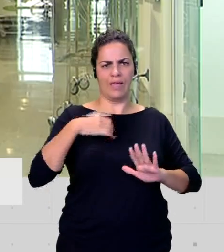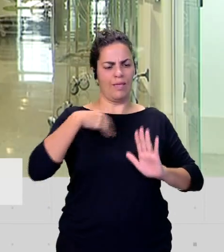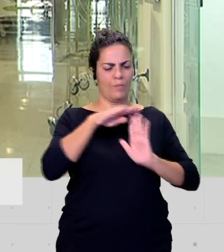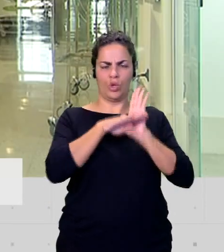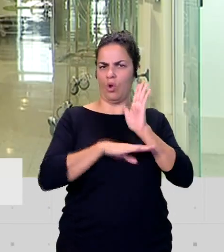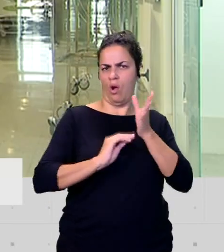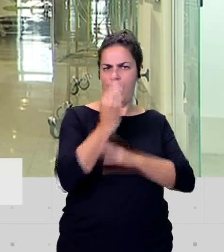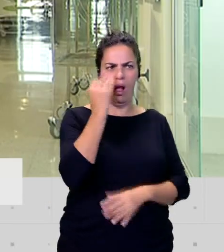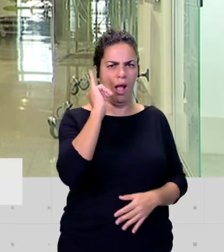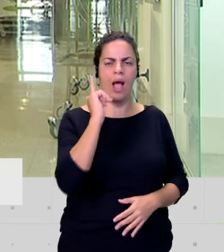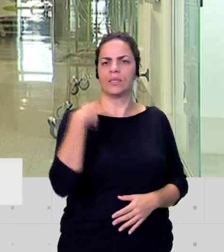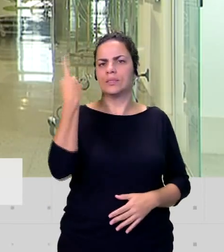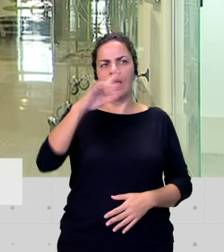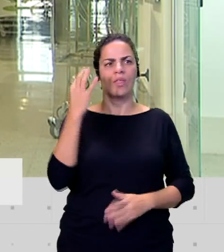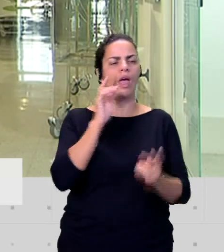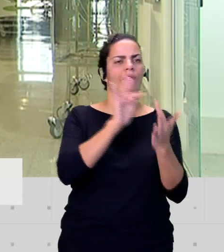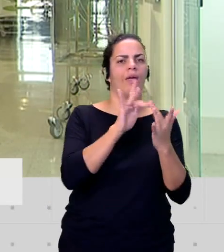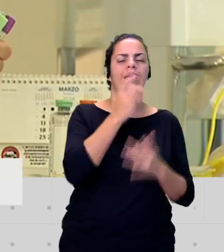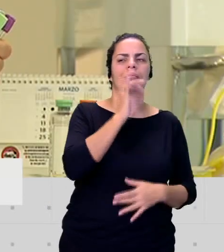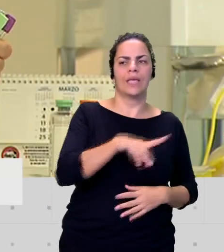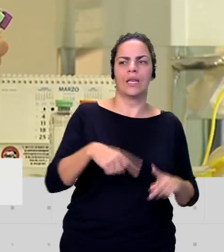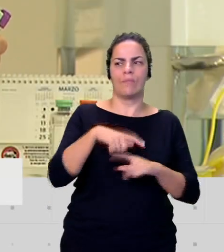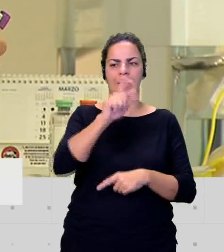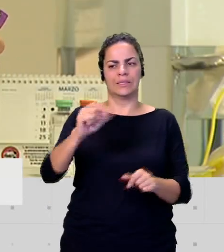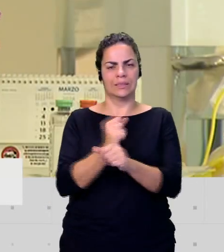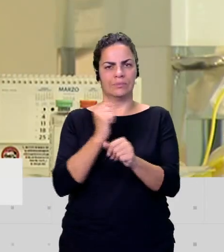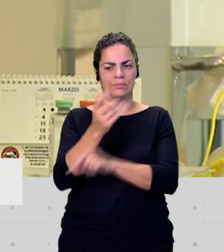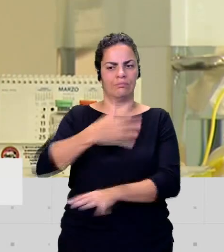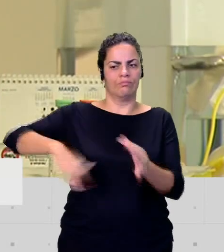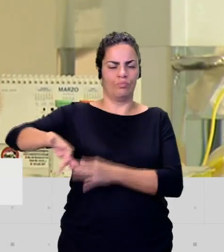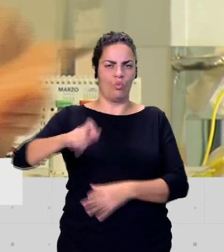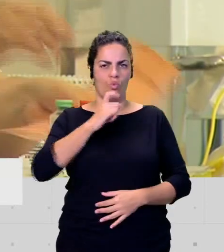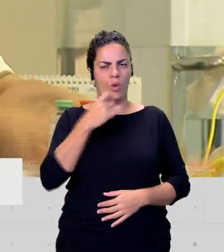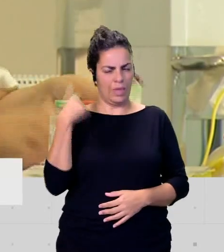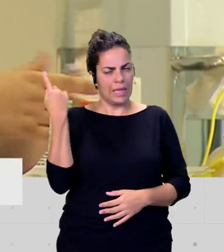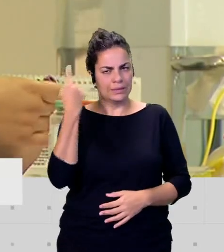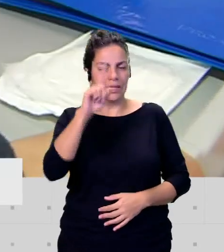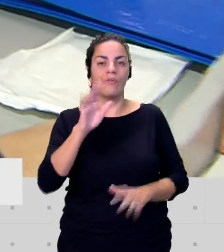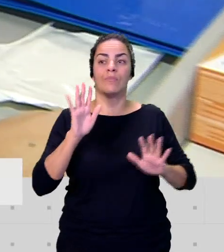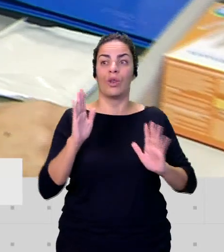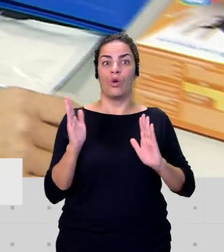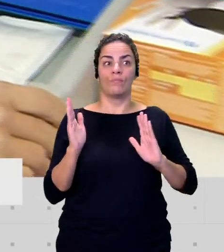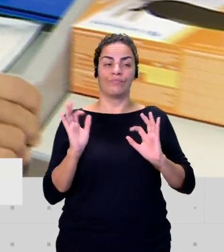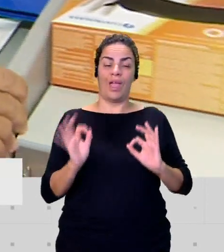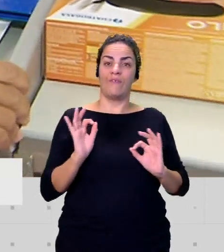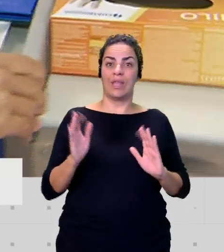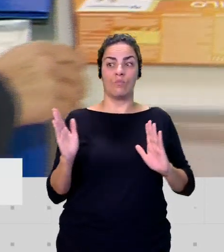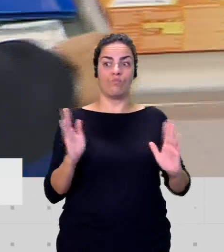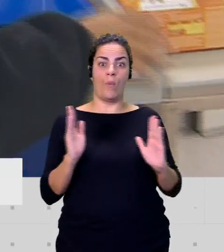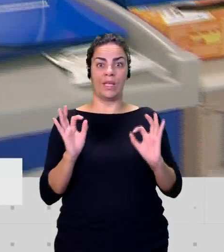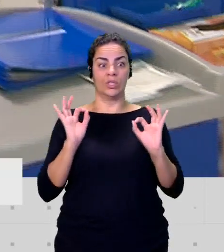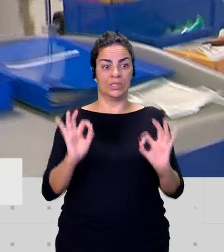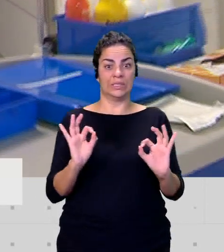quién acudir y cómo reemplazar a ese personal, ¿vale? Pero es verdad que en esos momentos tan